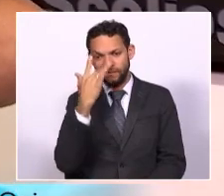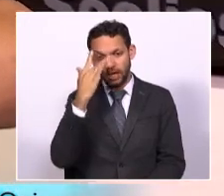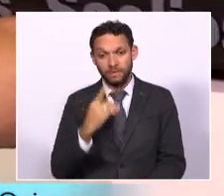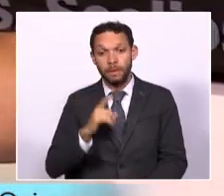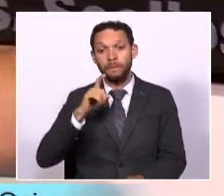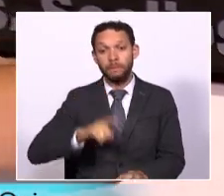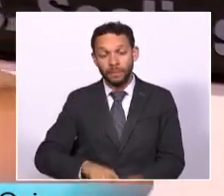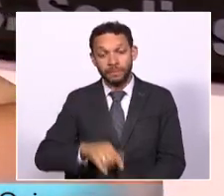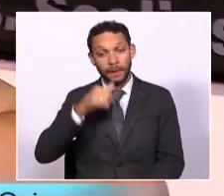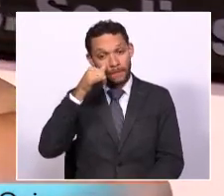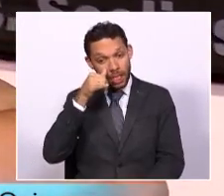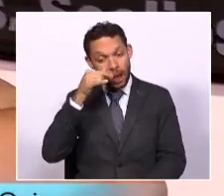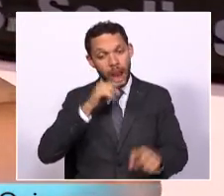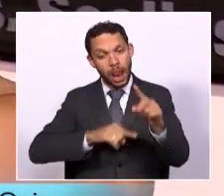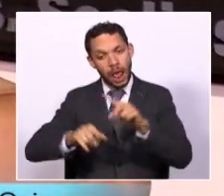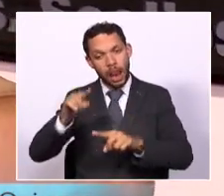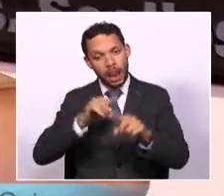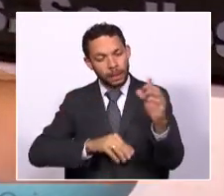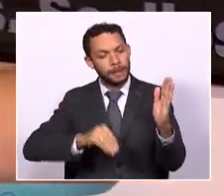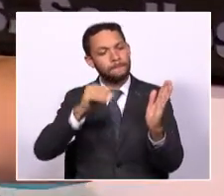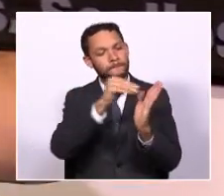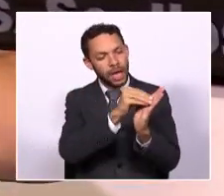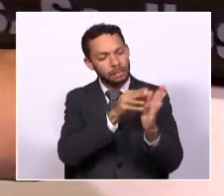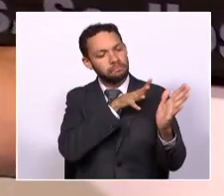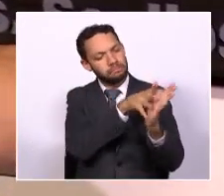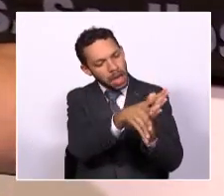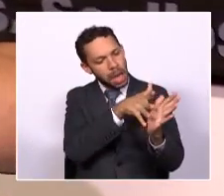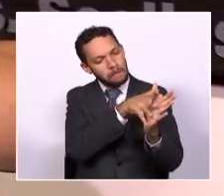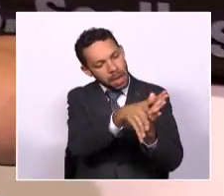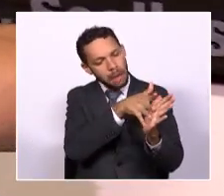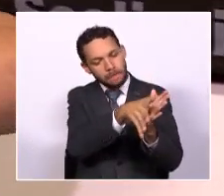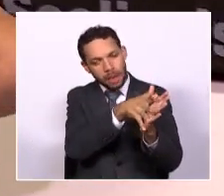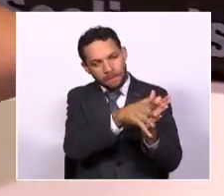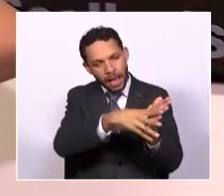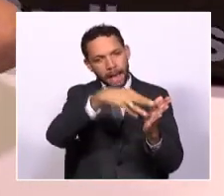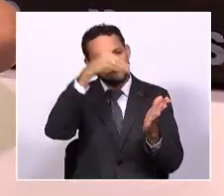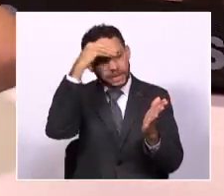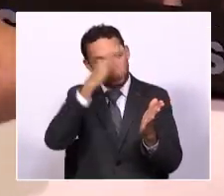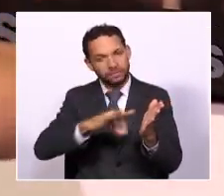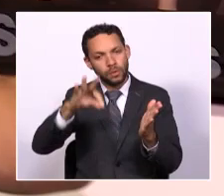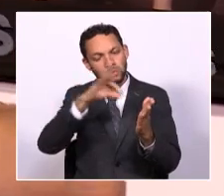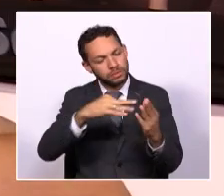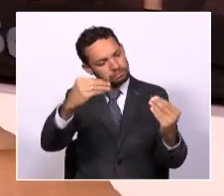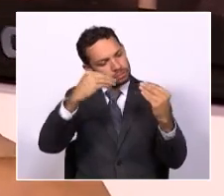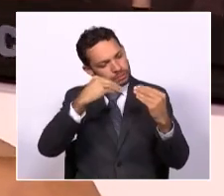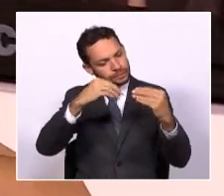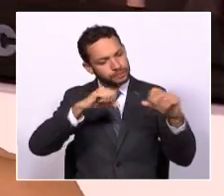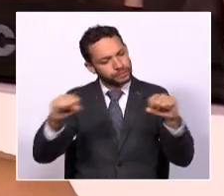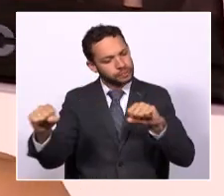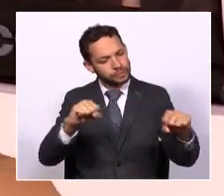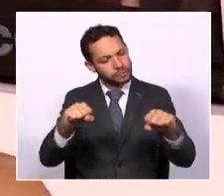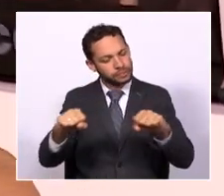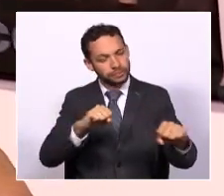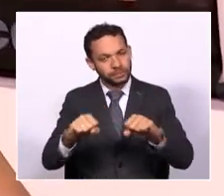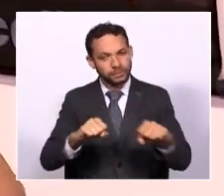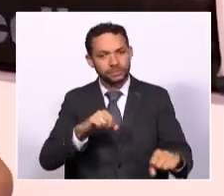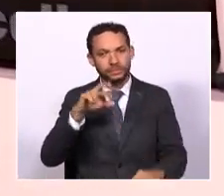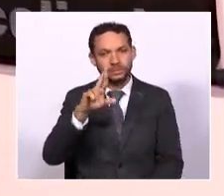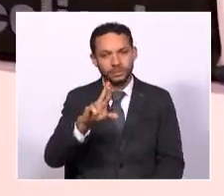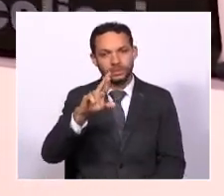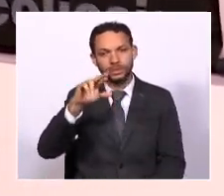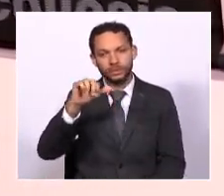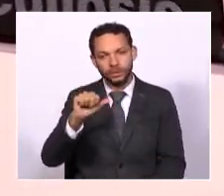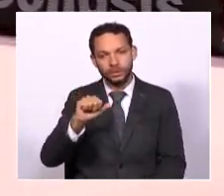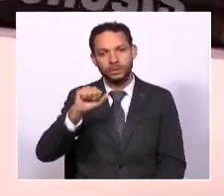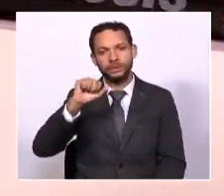unos documentales bellísimos, educativos, donde ustedes pueden hacer un proceso educativo a través de la red buscando Raúl Andrés